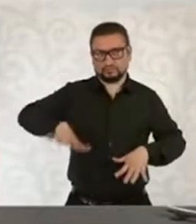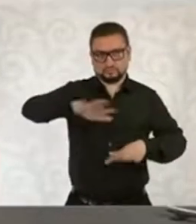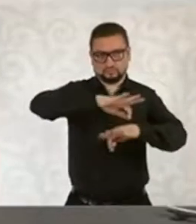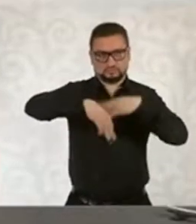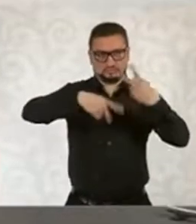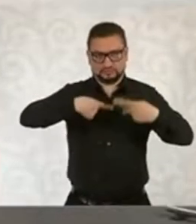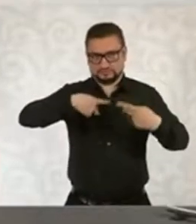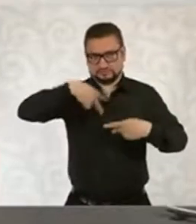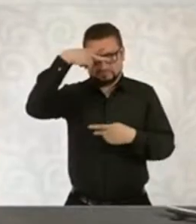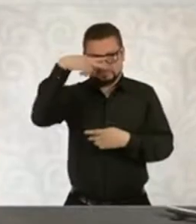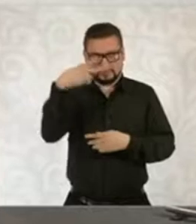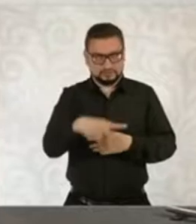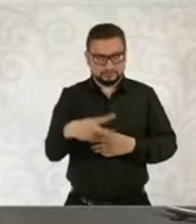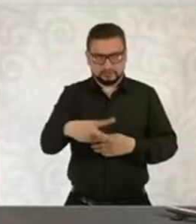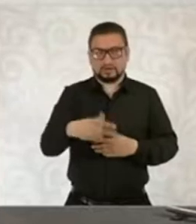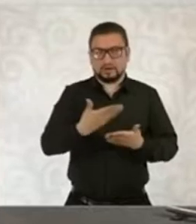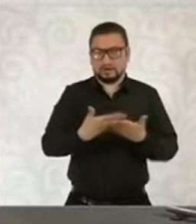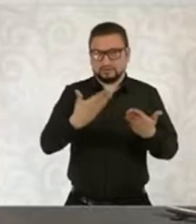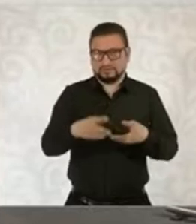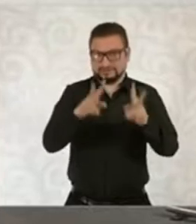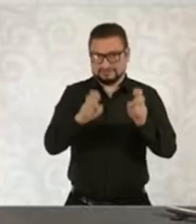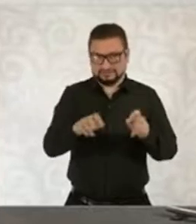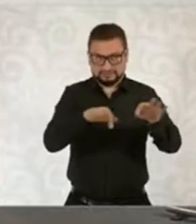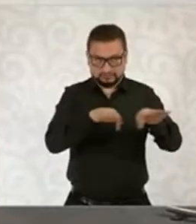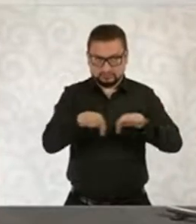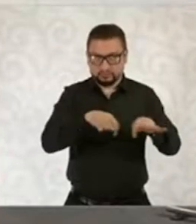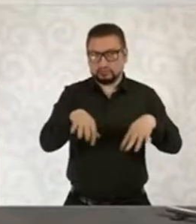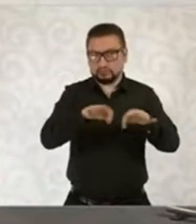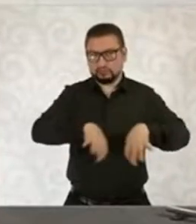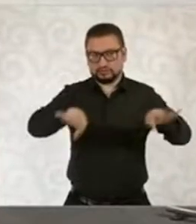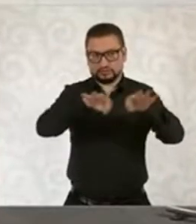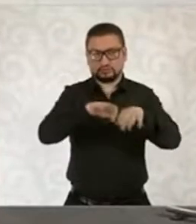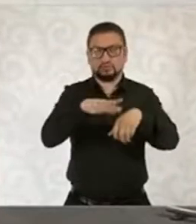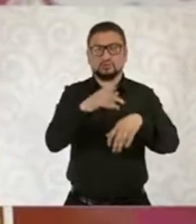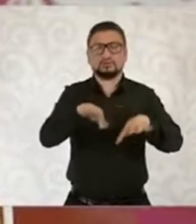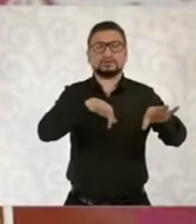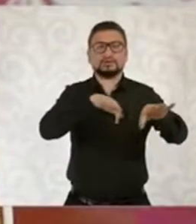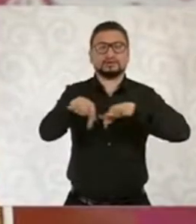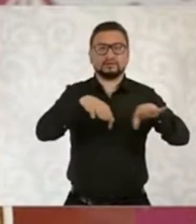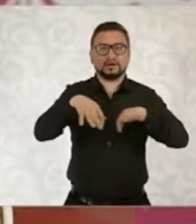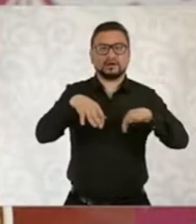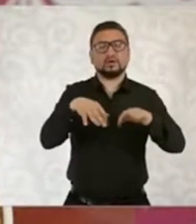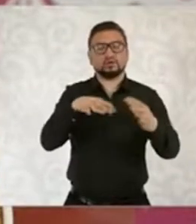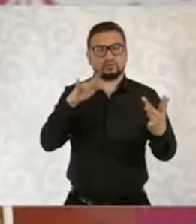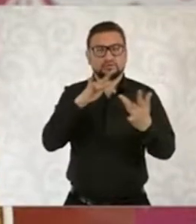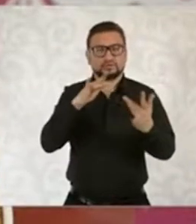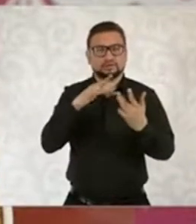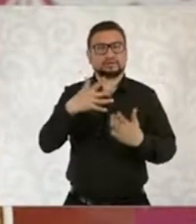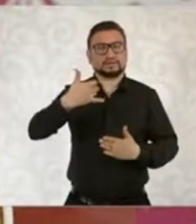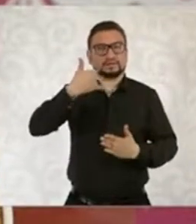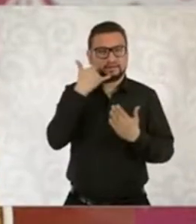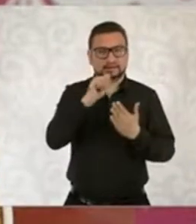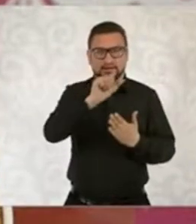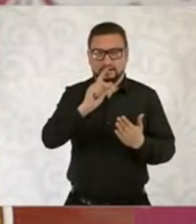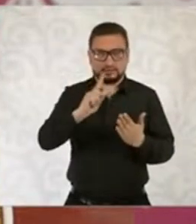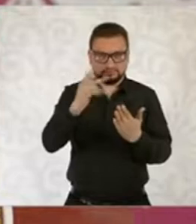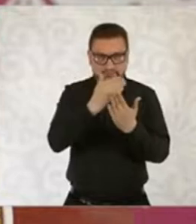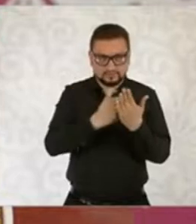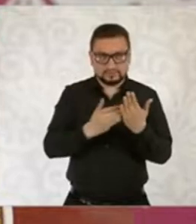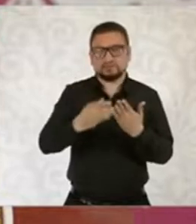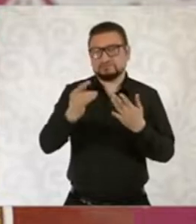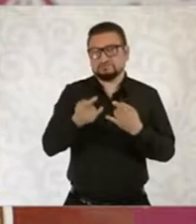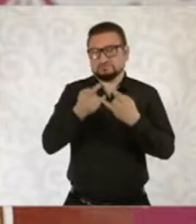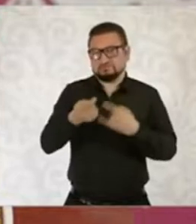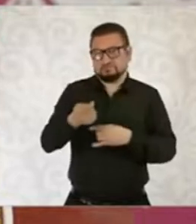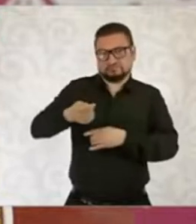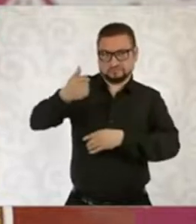un tema clave en el mundo del trabajo en nuestro país, el trabajo en plataformas digitales y la histórica formalización de empleo, como